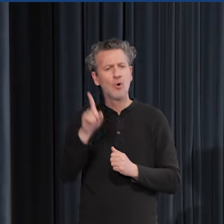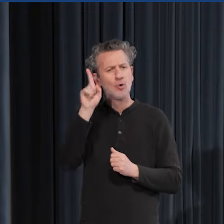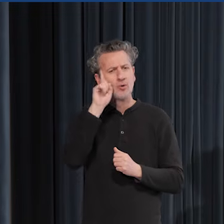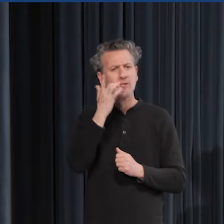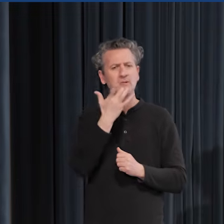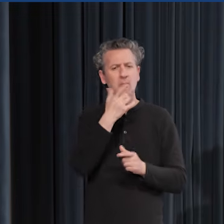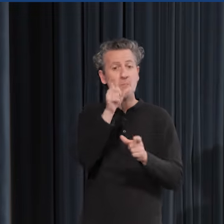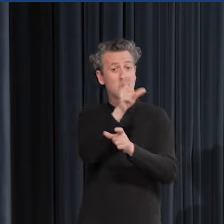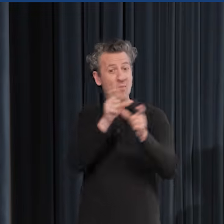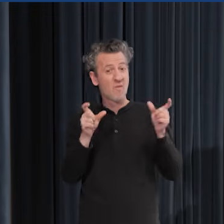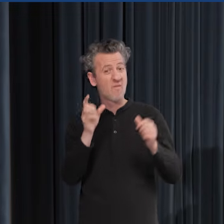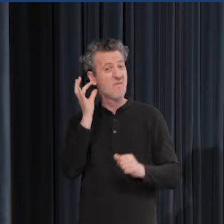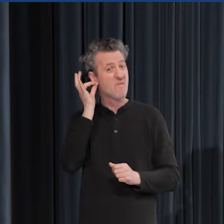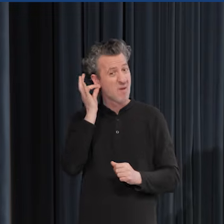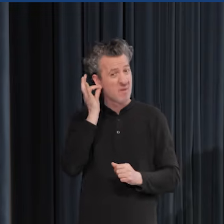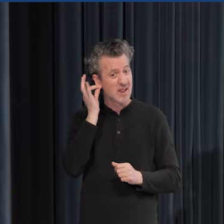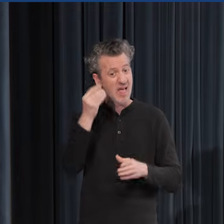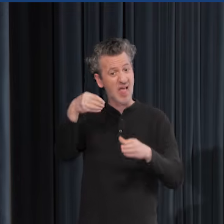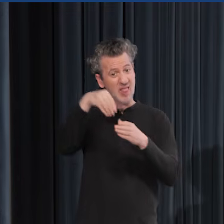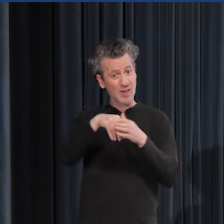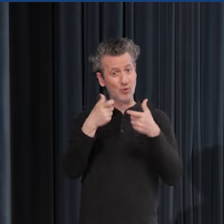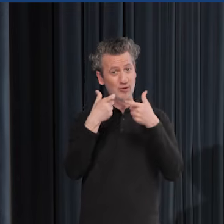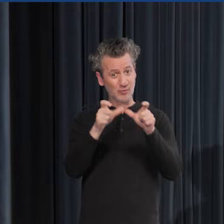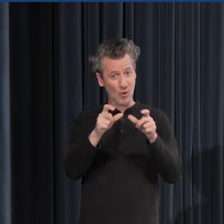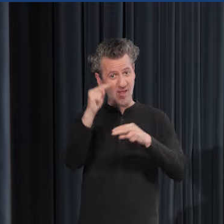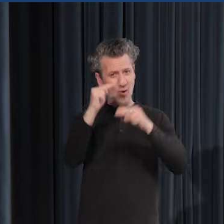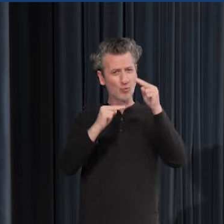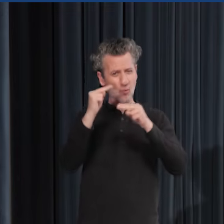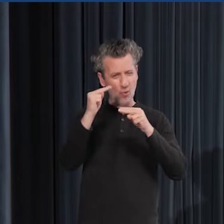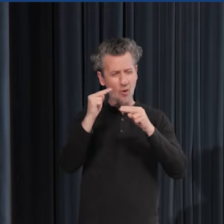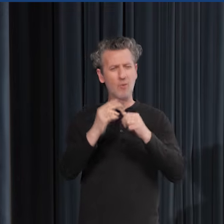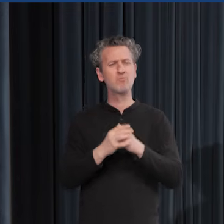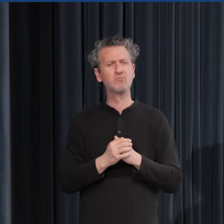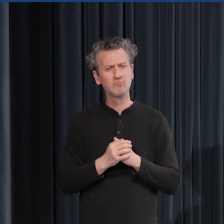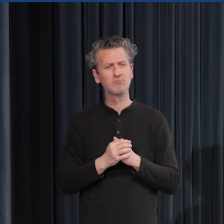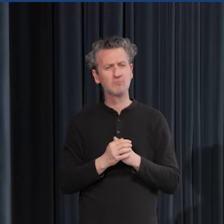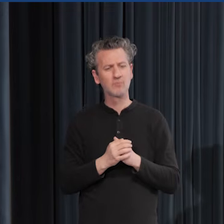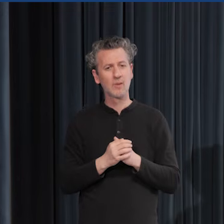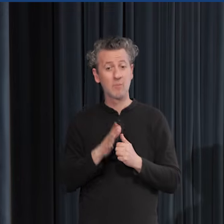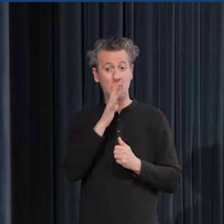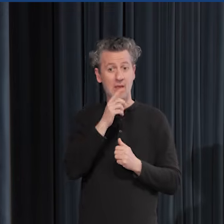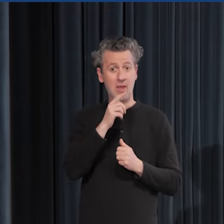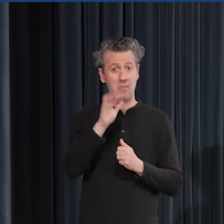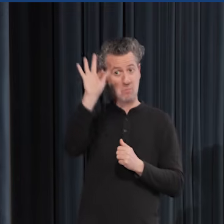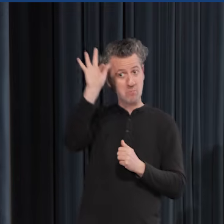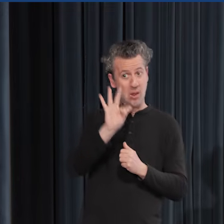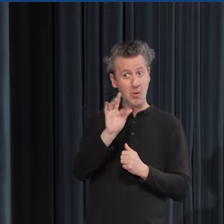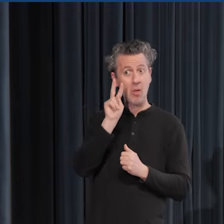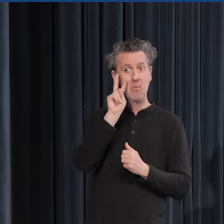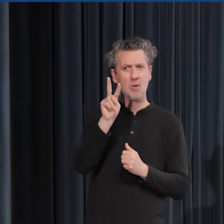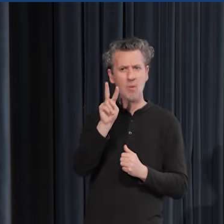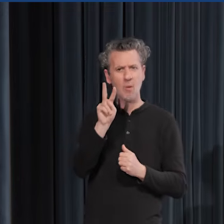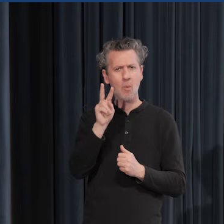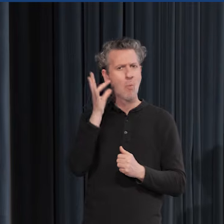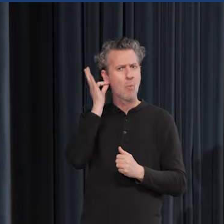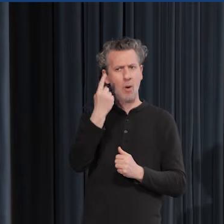la población femenina en el sector de la construcción, porque viendo la película hemos visto solo una